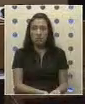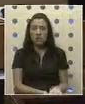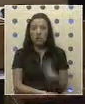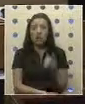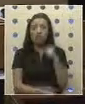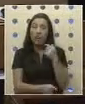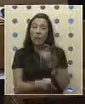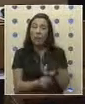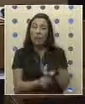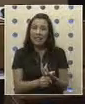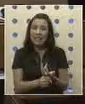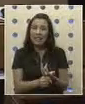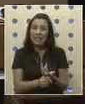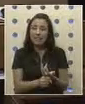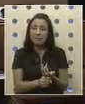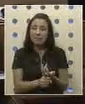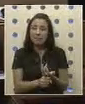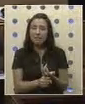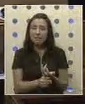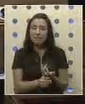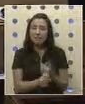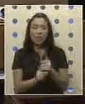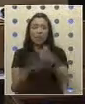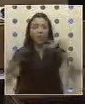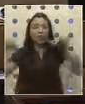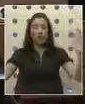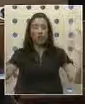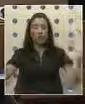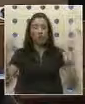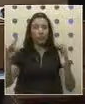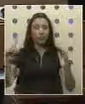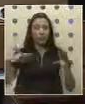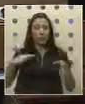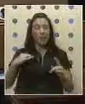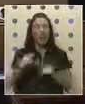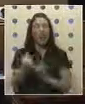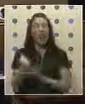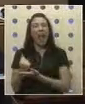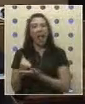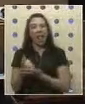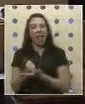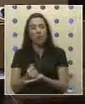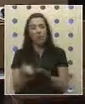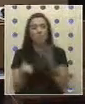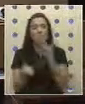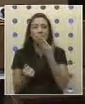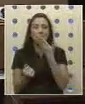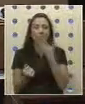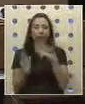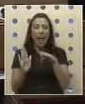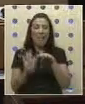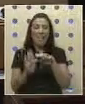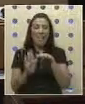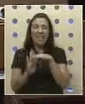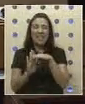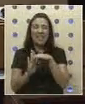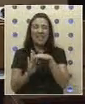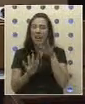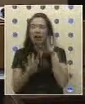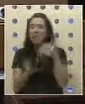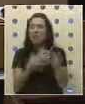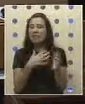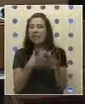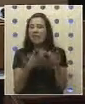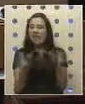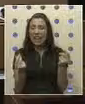a tener, presidente, es que entonces, en vez de haber convocado a los ciudadanos a que nos ayuden a mejorar los niveles de transparencia en nuestro